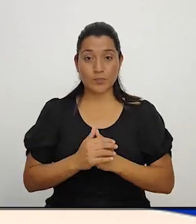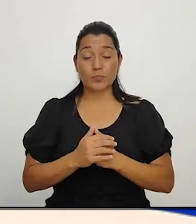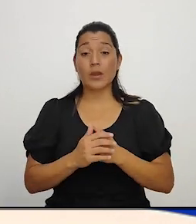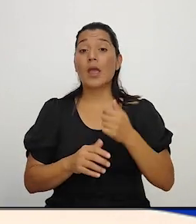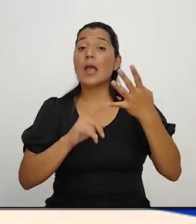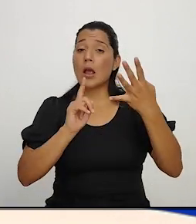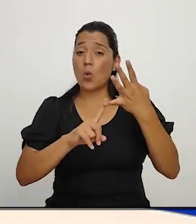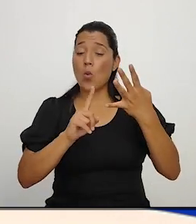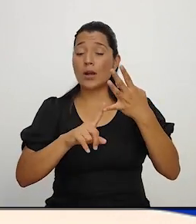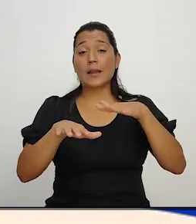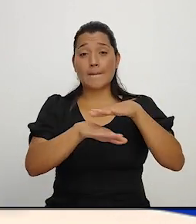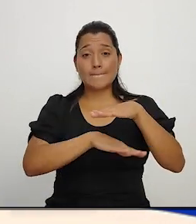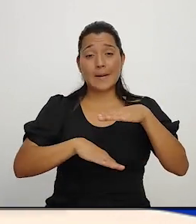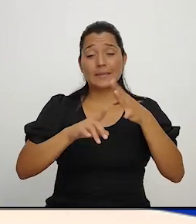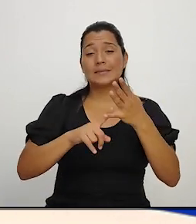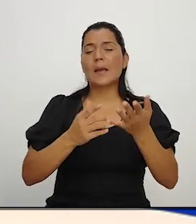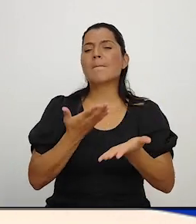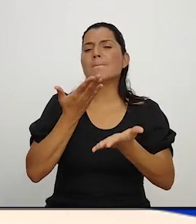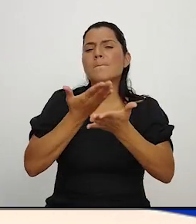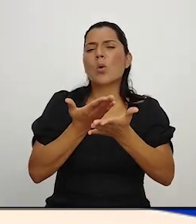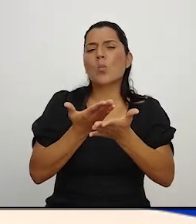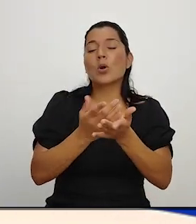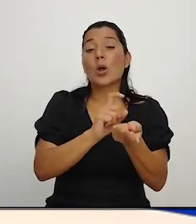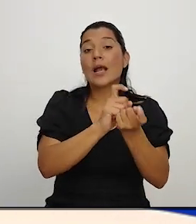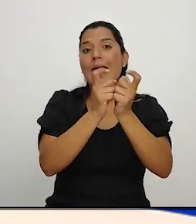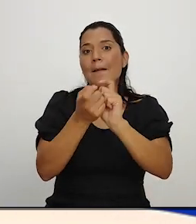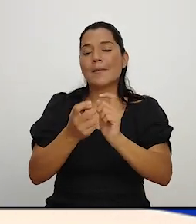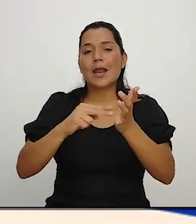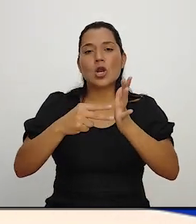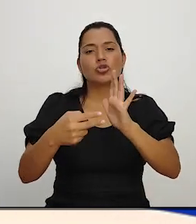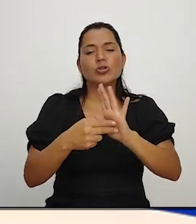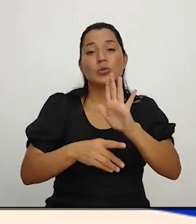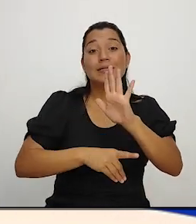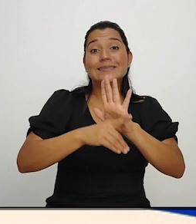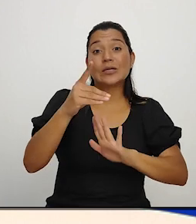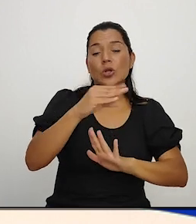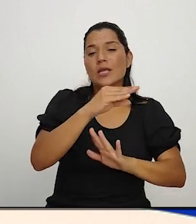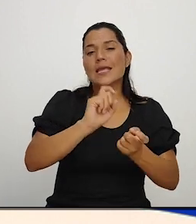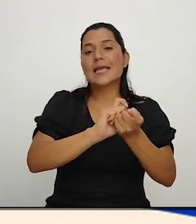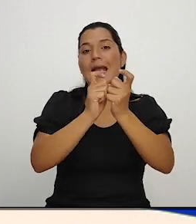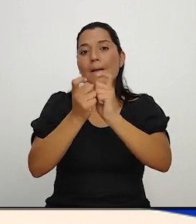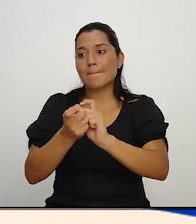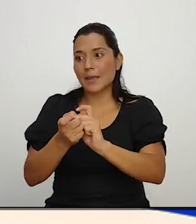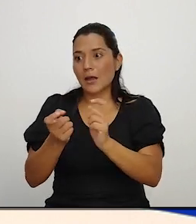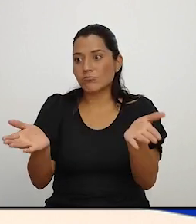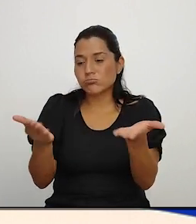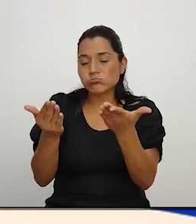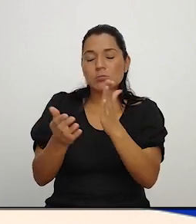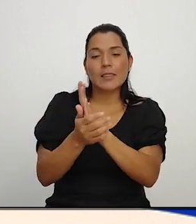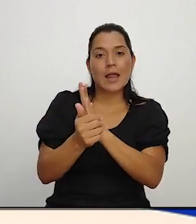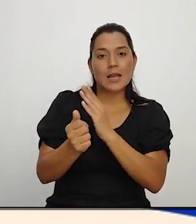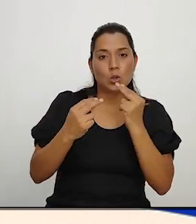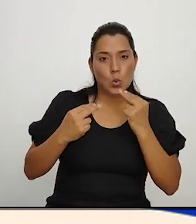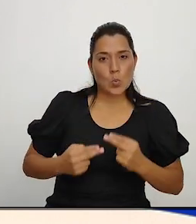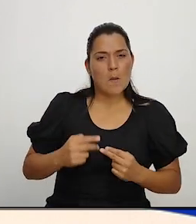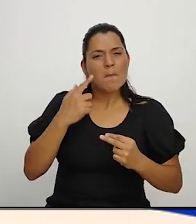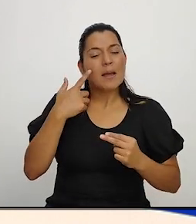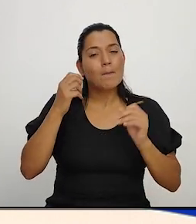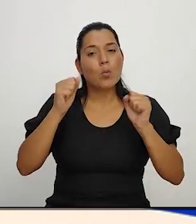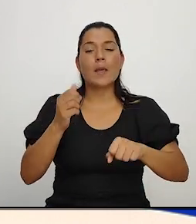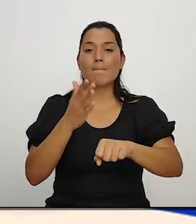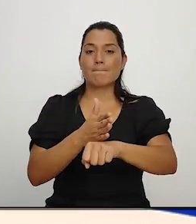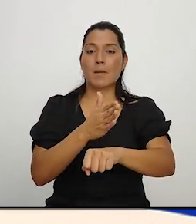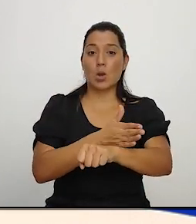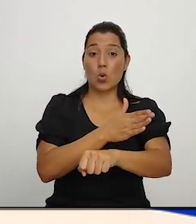cuatro propone reconceptualizar el desarrollo y transformación del potencial del talento humano para mejorar las